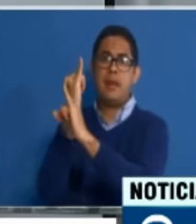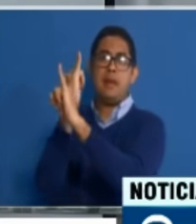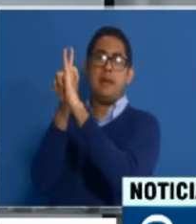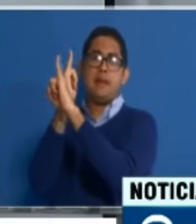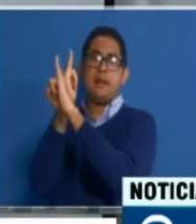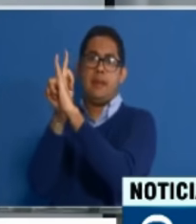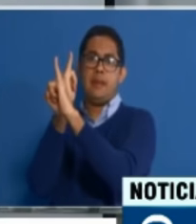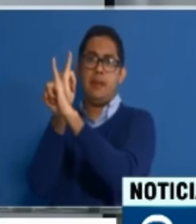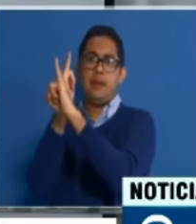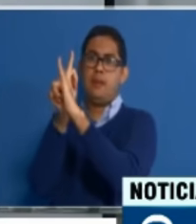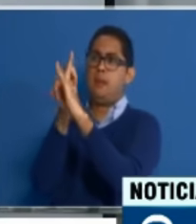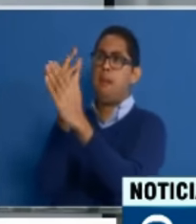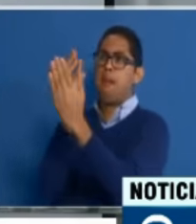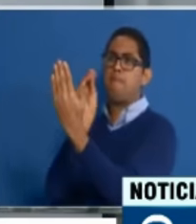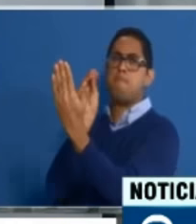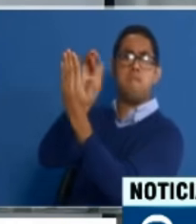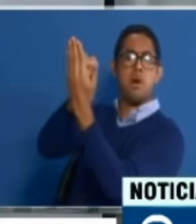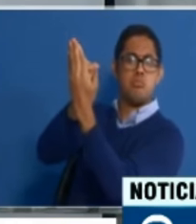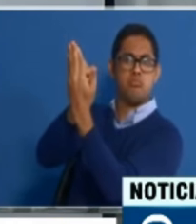con las facturas reales